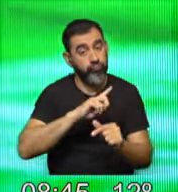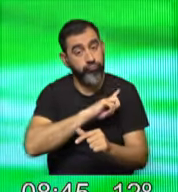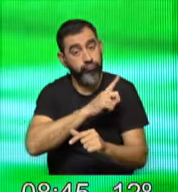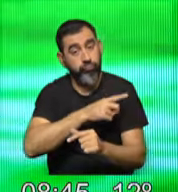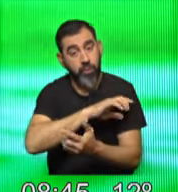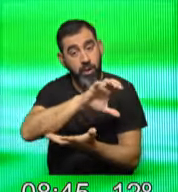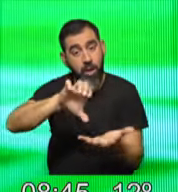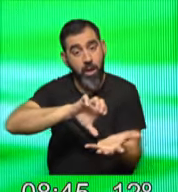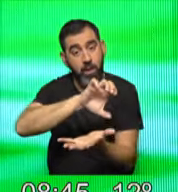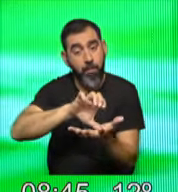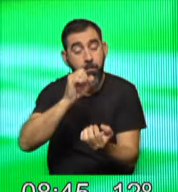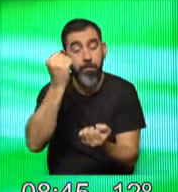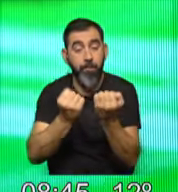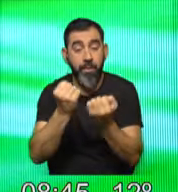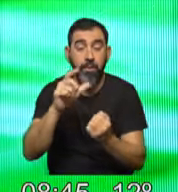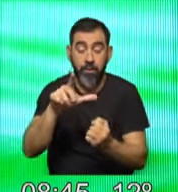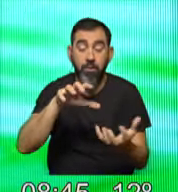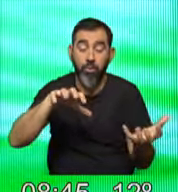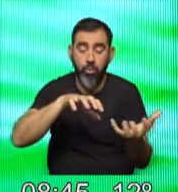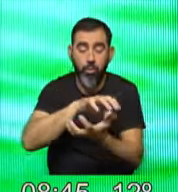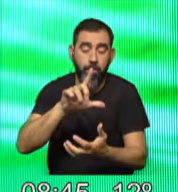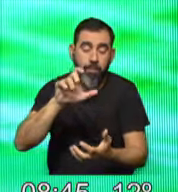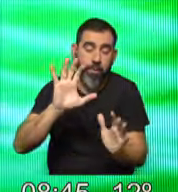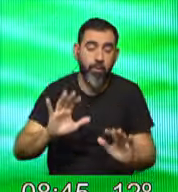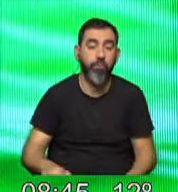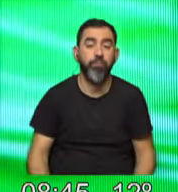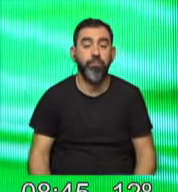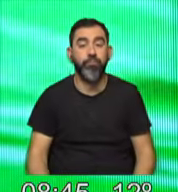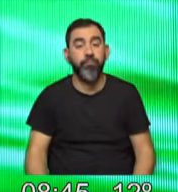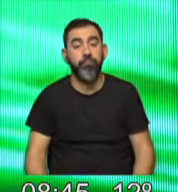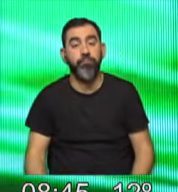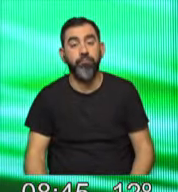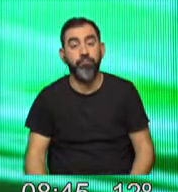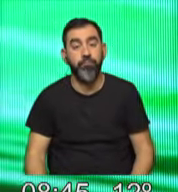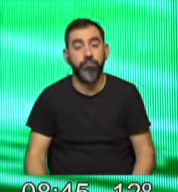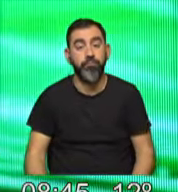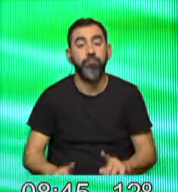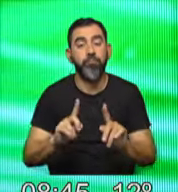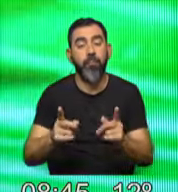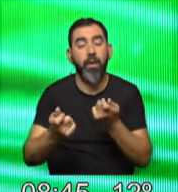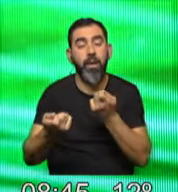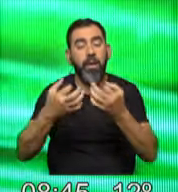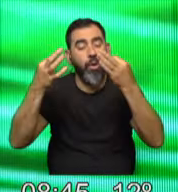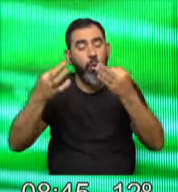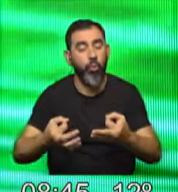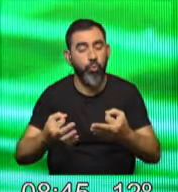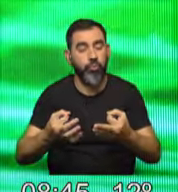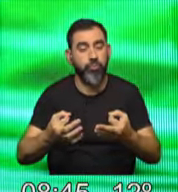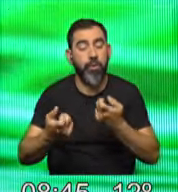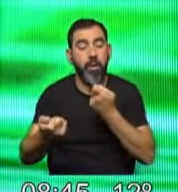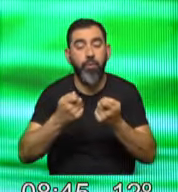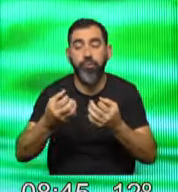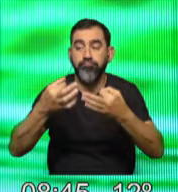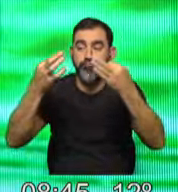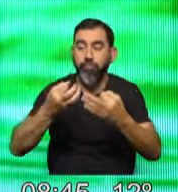capital financiero eso siempre es complejo este Porque además Ellos tienen un negocio garantizado no es un negocio